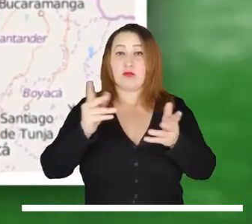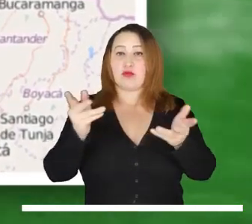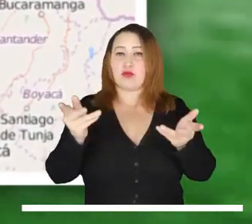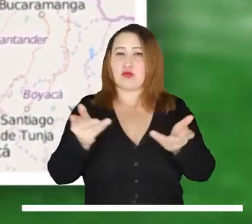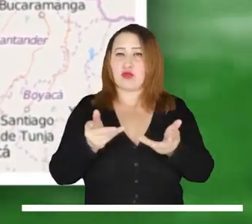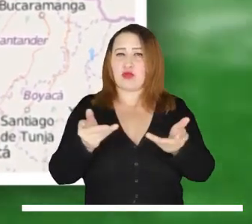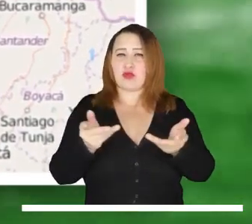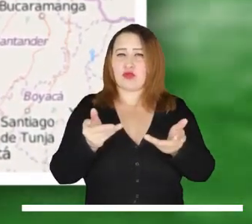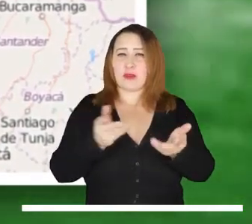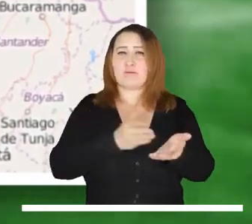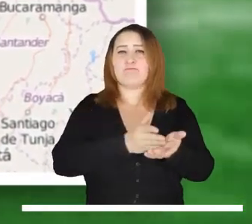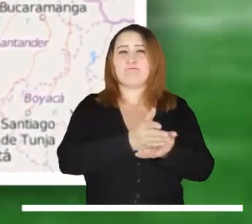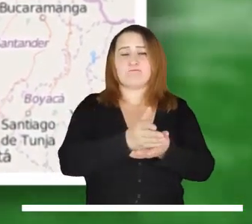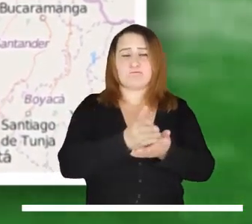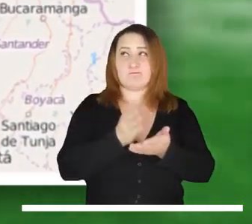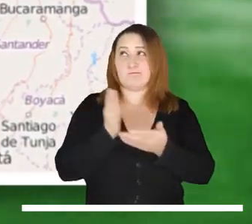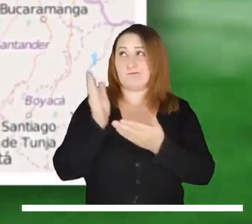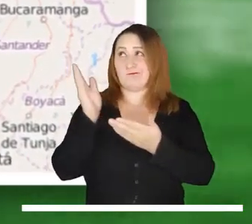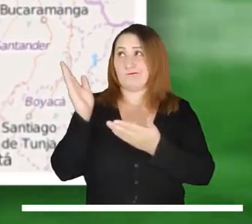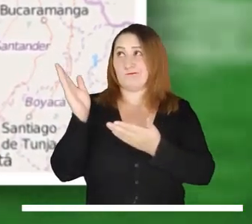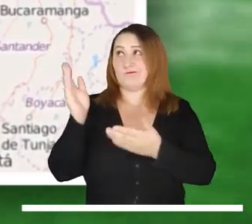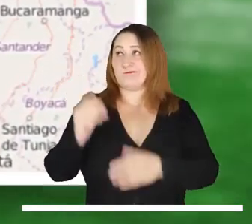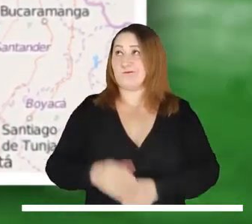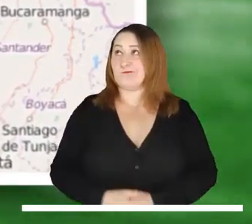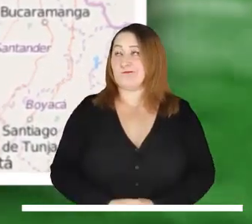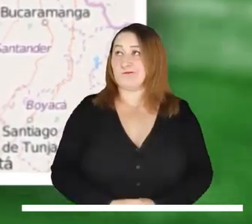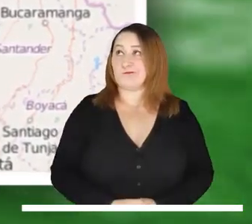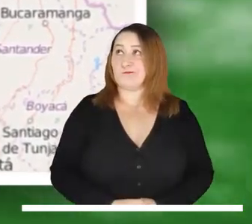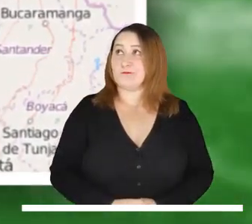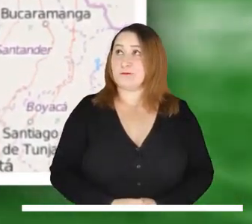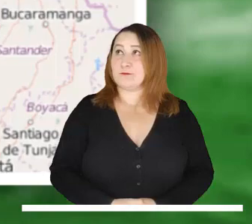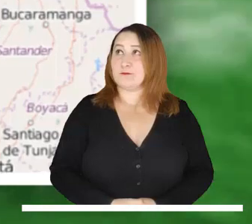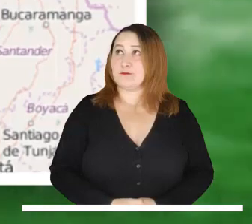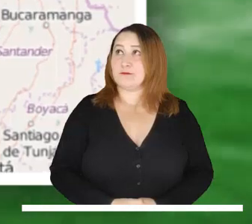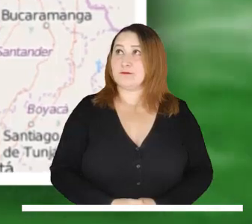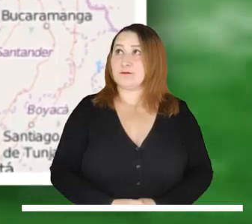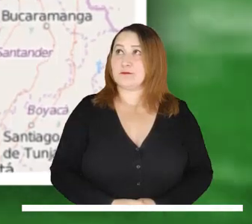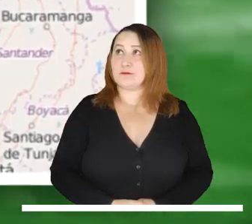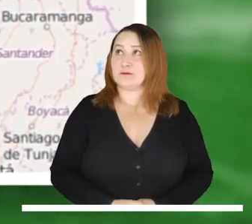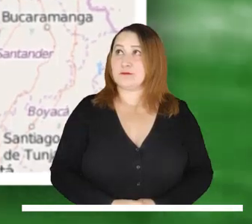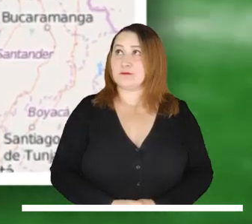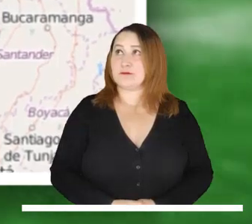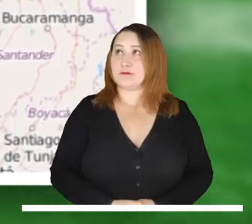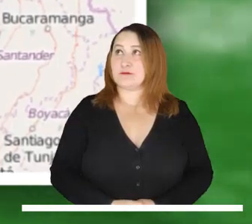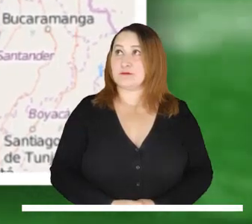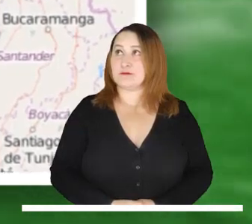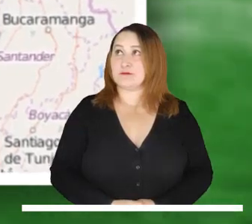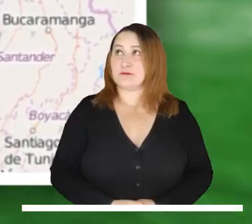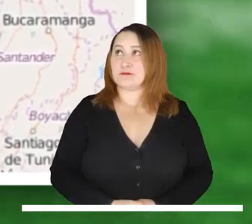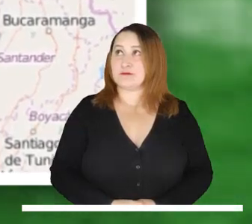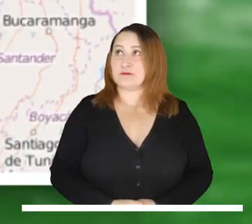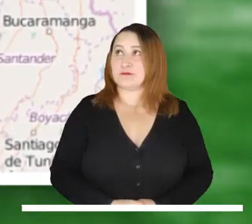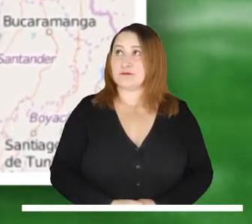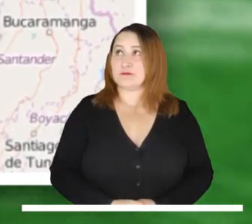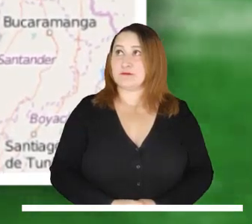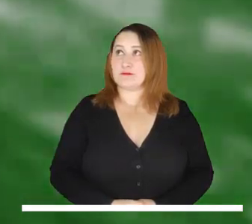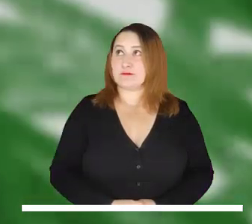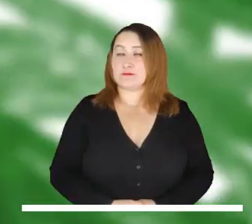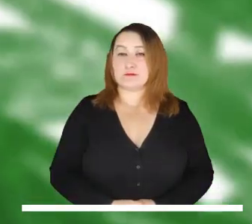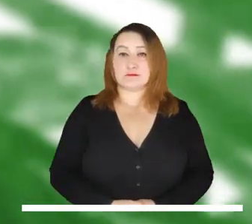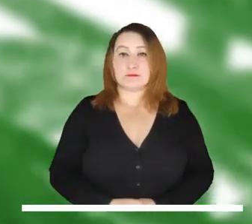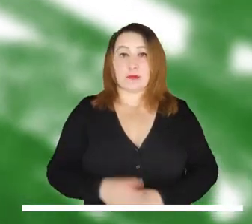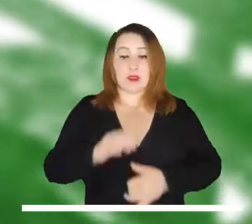por los niveles altos y en condición de descenso de las últimas semanas en el Bajo San Jorge y en el sistema de ciénagas y